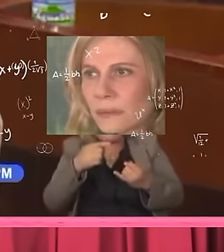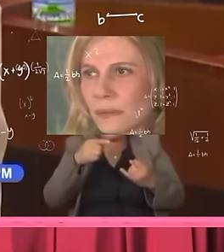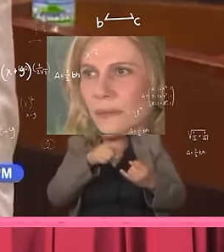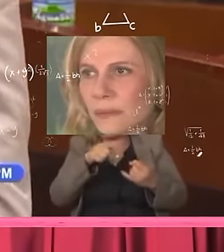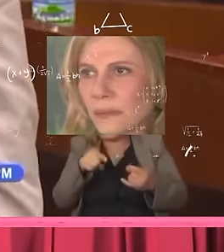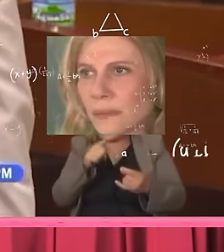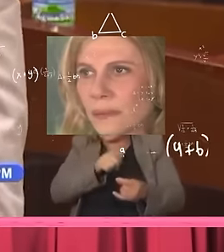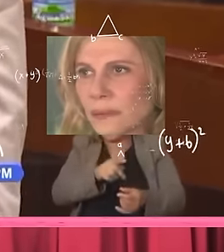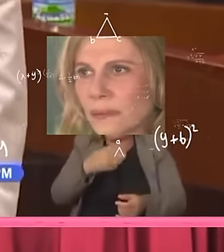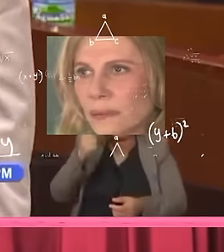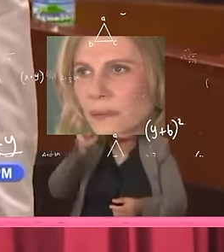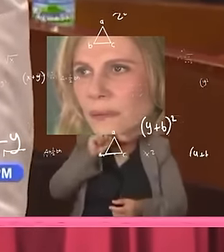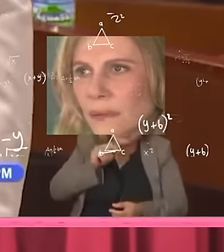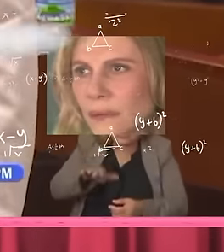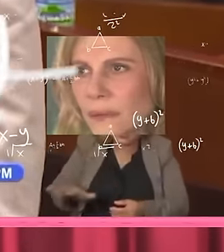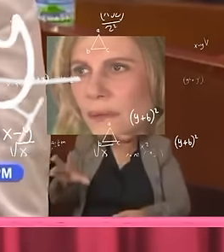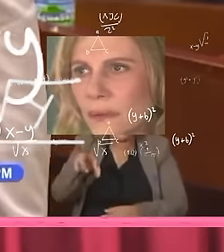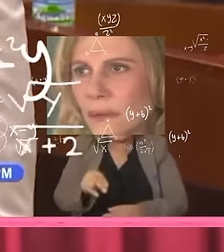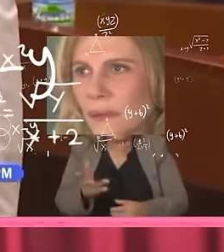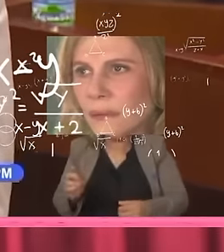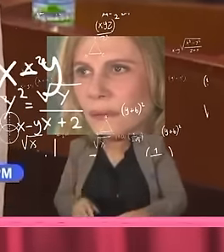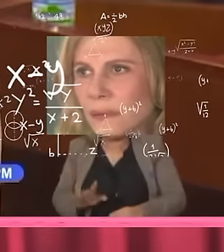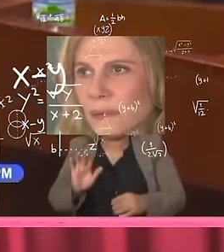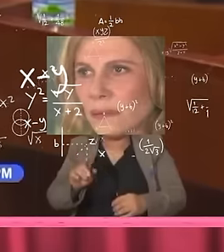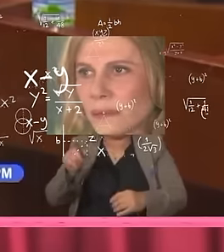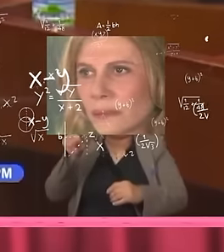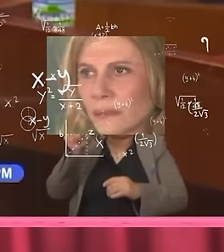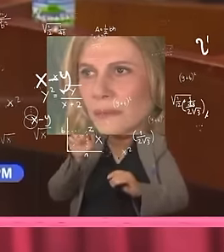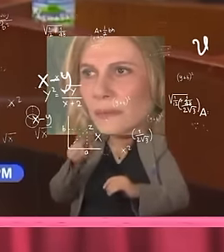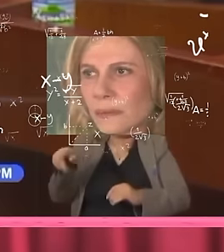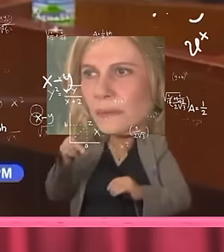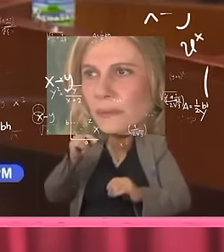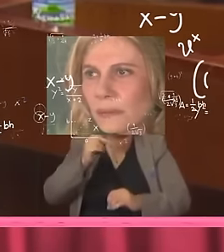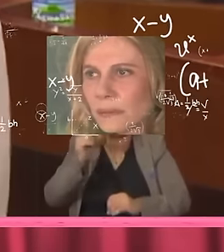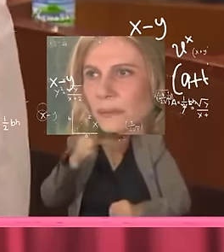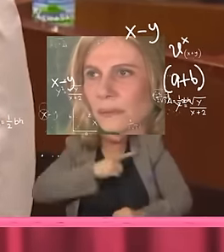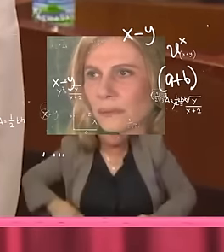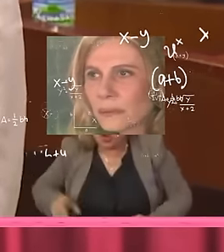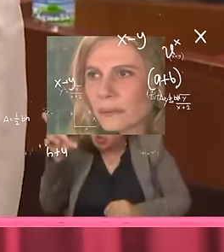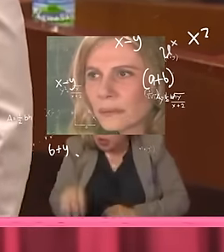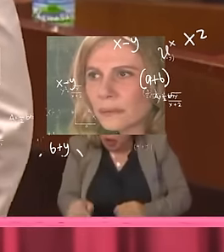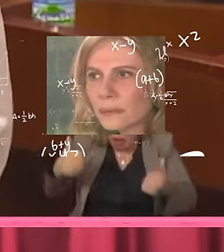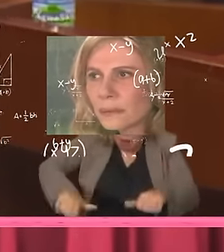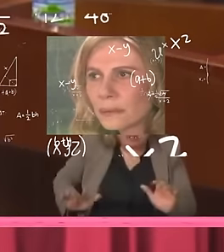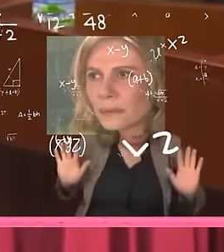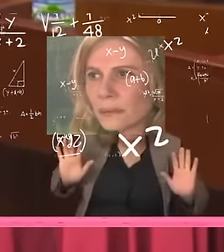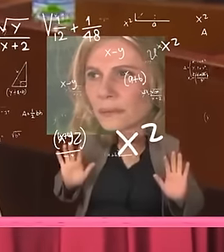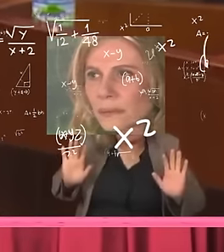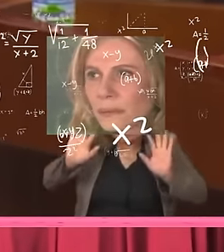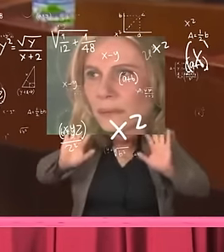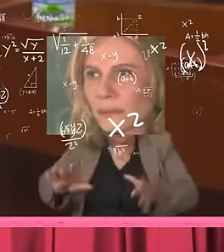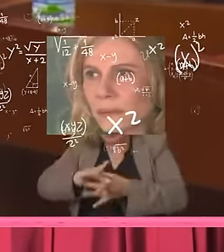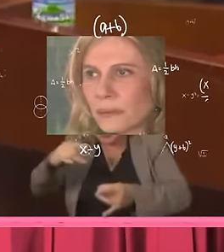importante, porque solamente la gente que no quiere apoyar y darle prestar al día del niño se opone a un proyecto como este,